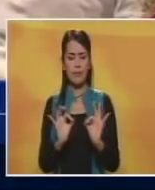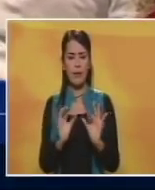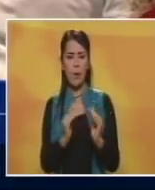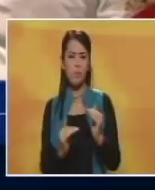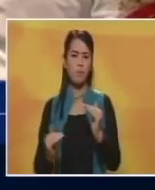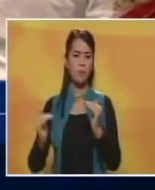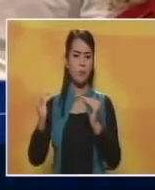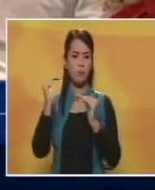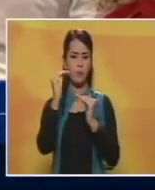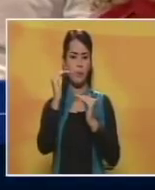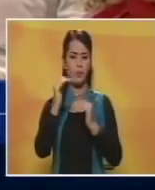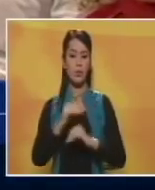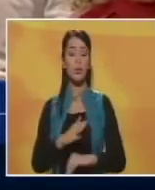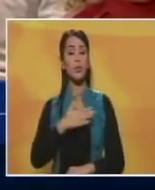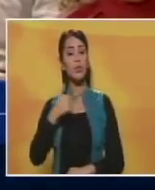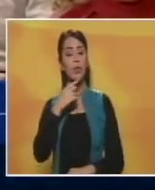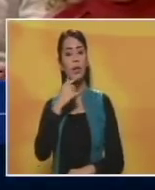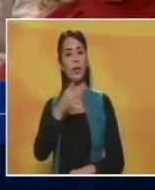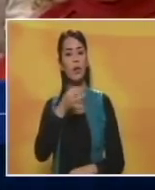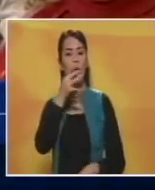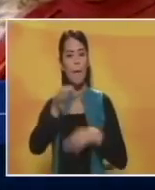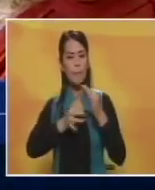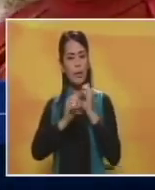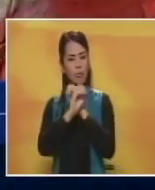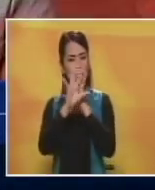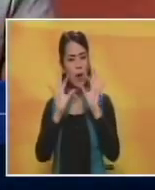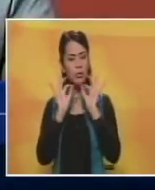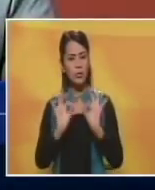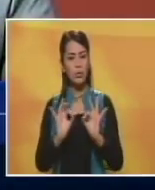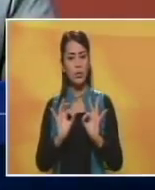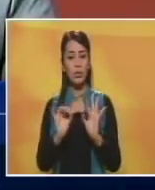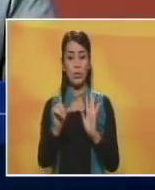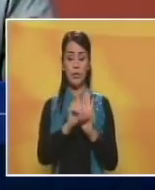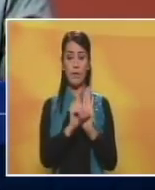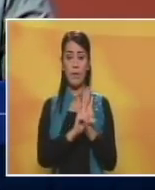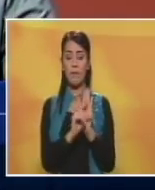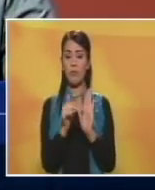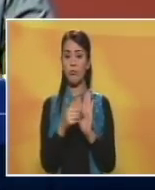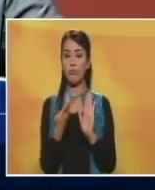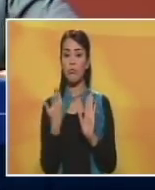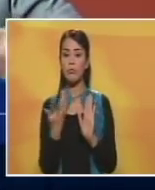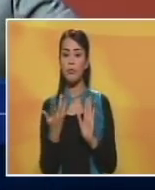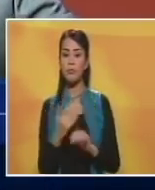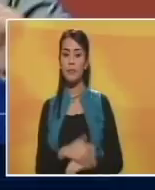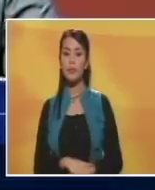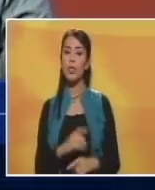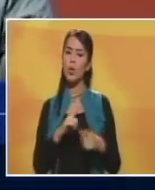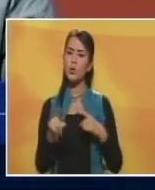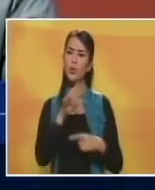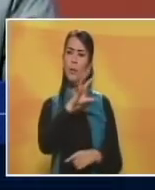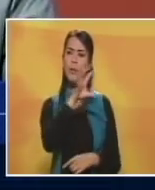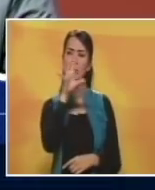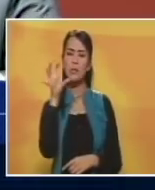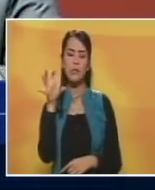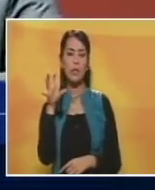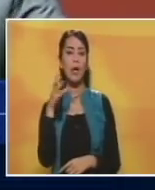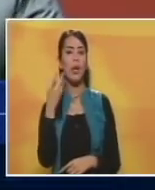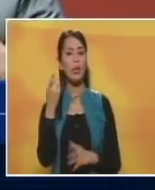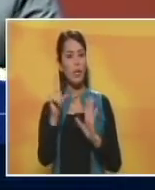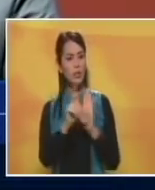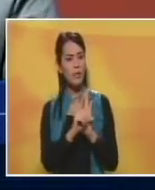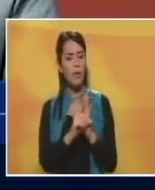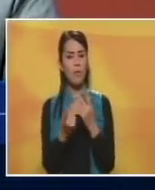Yo quiero aclarar, antes de entrar en el detalle de la reforma tributaria, que contrario a otros países que hacen